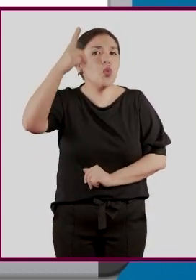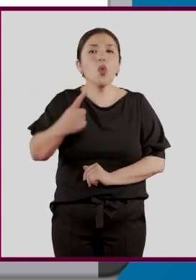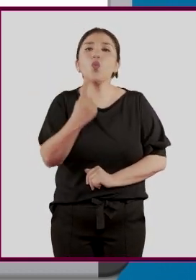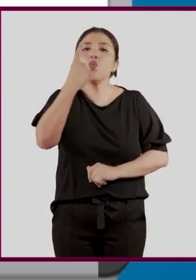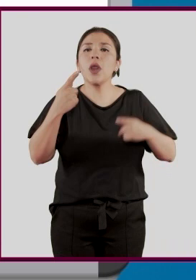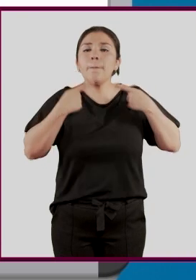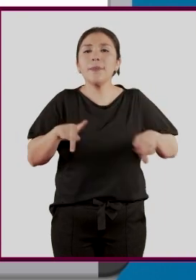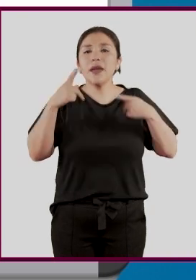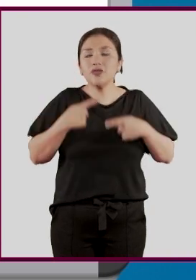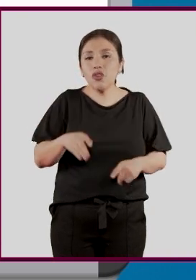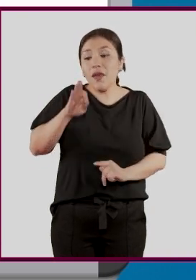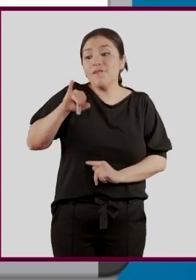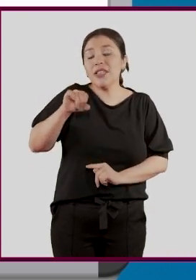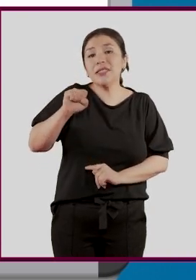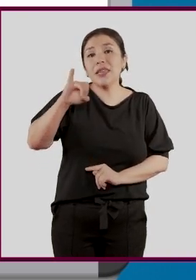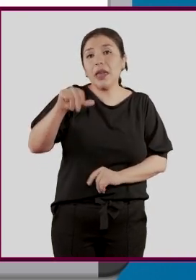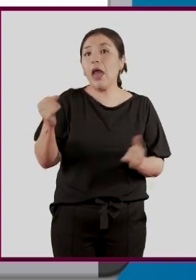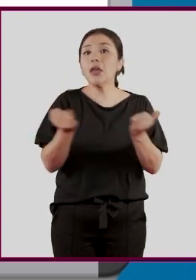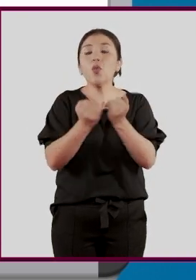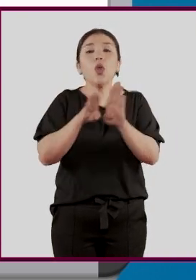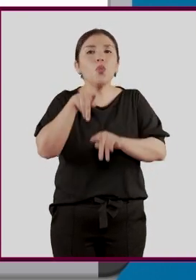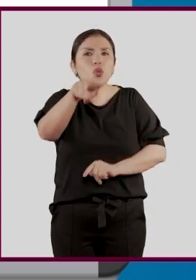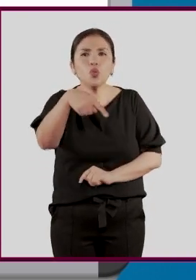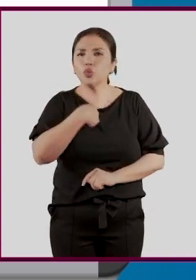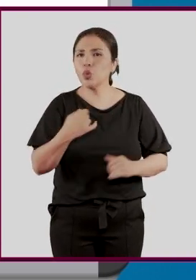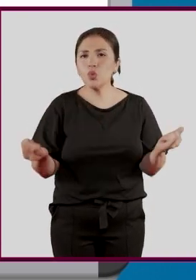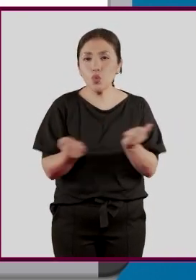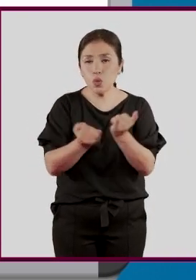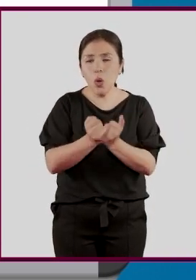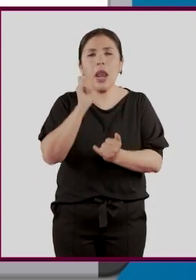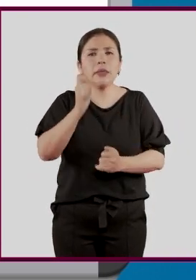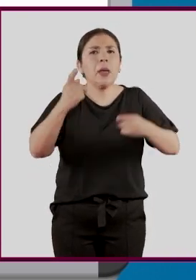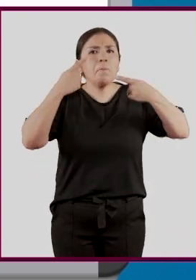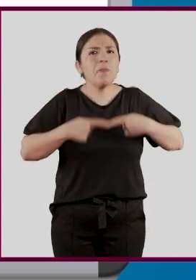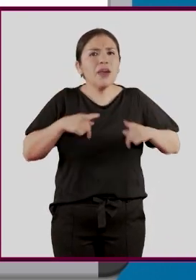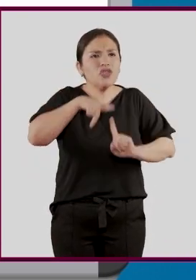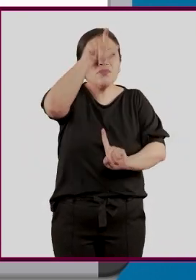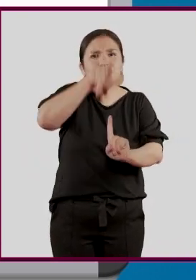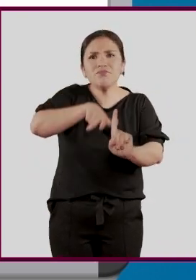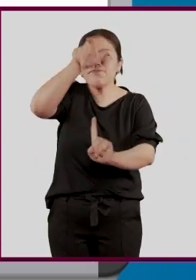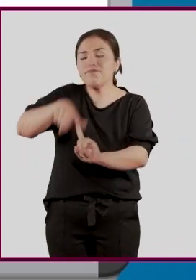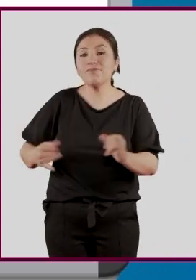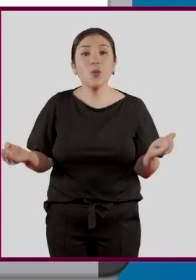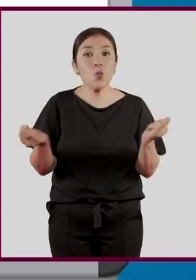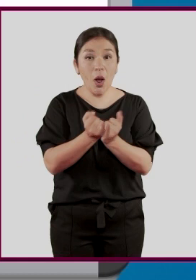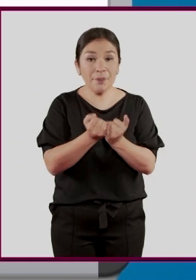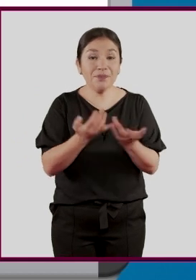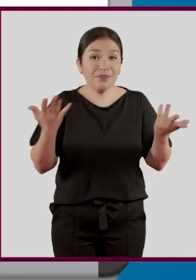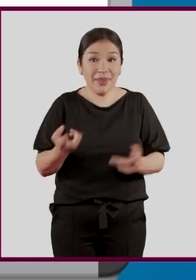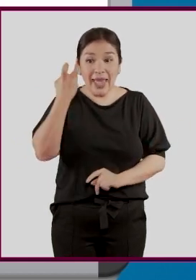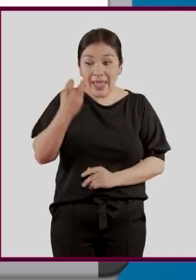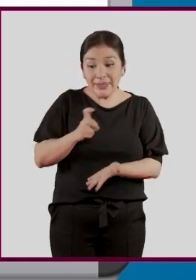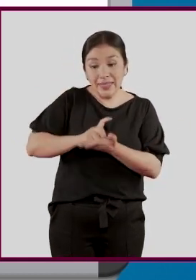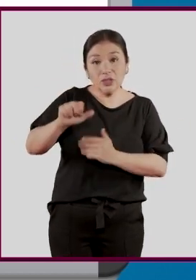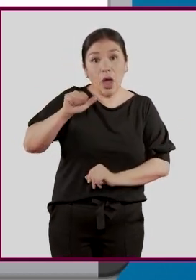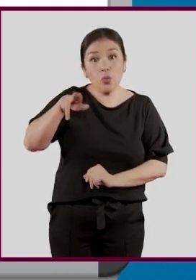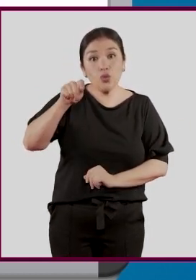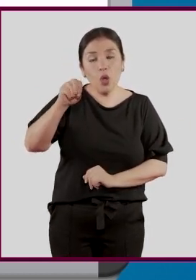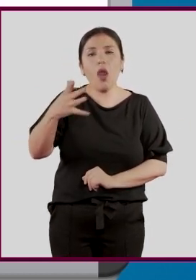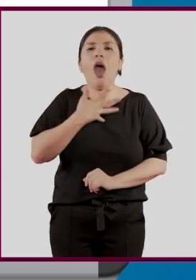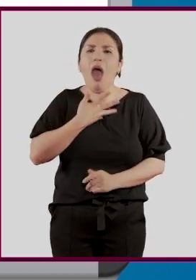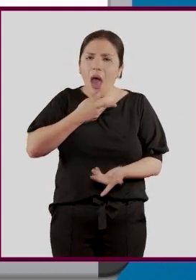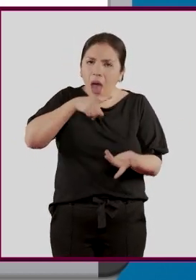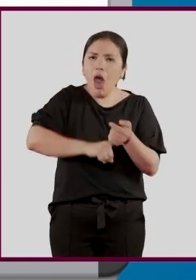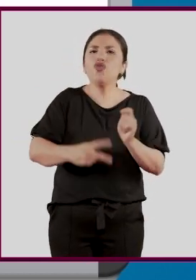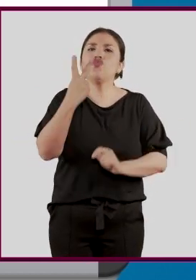ser poseída por una persona física, así como tú o yo. Personas. Aquí en los derechos de